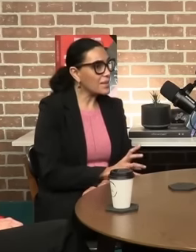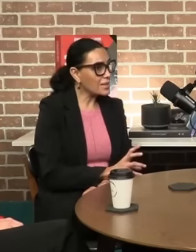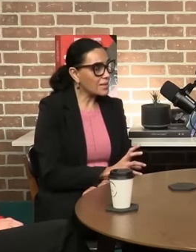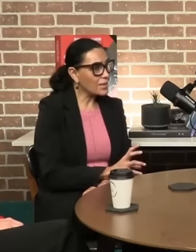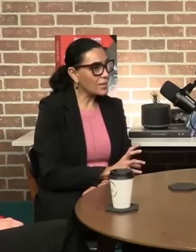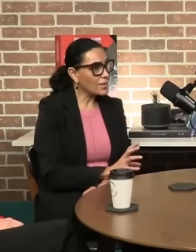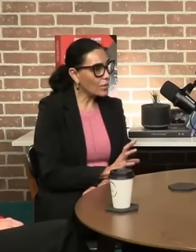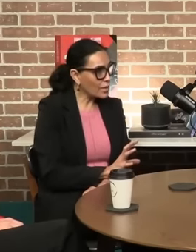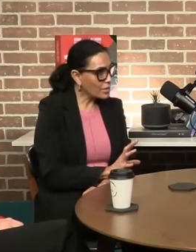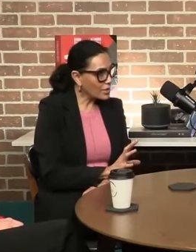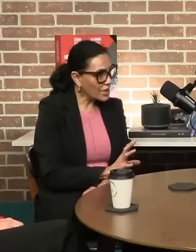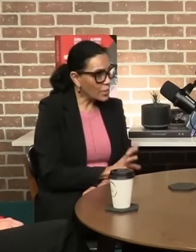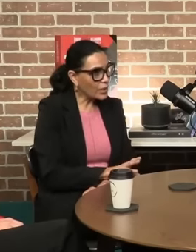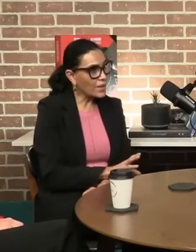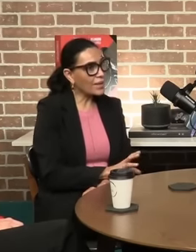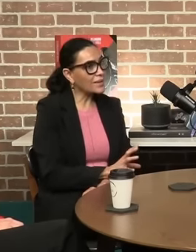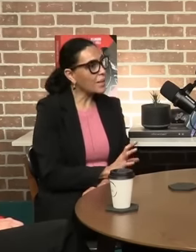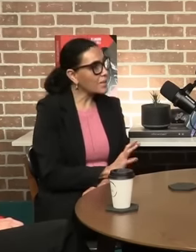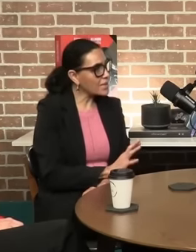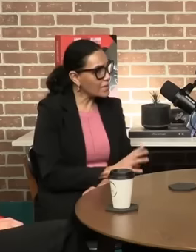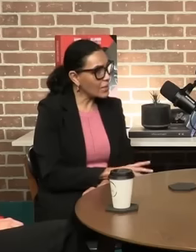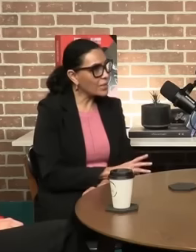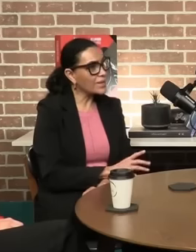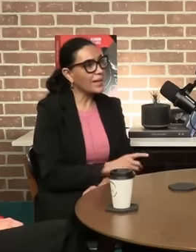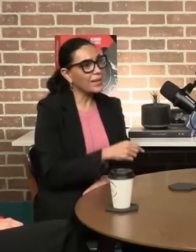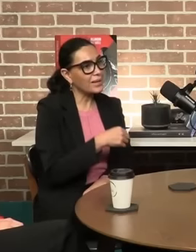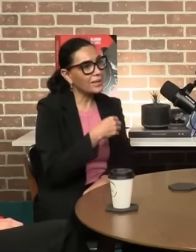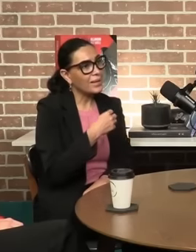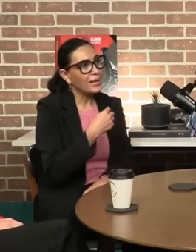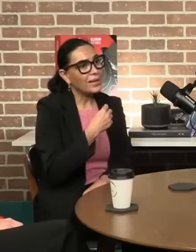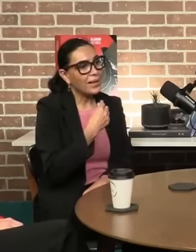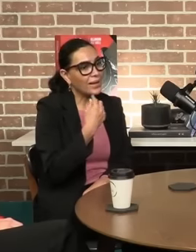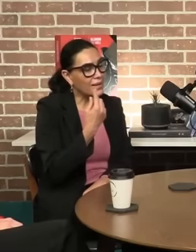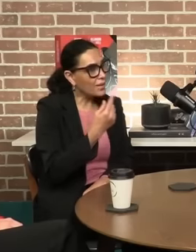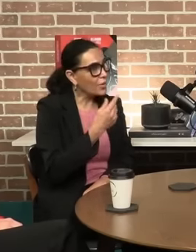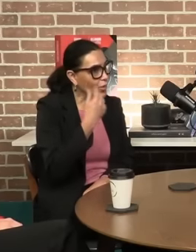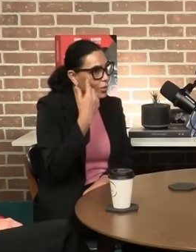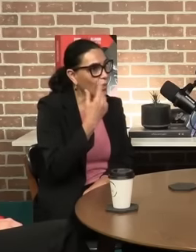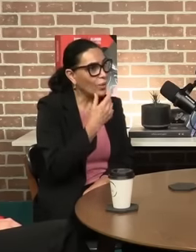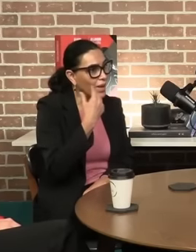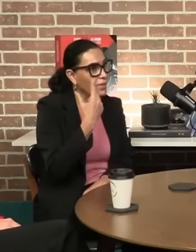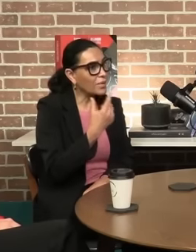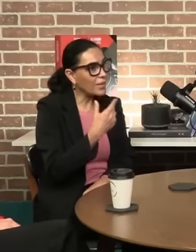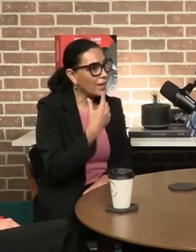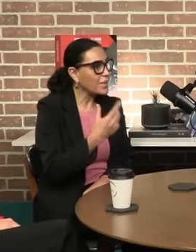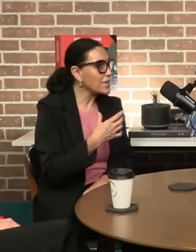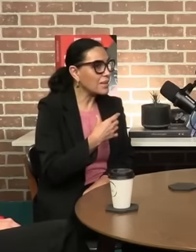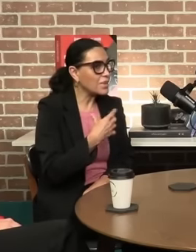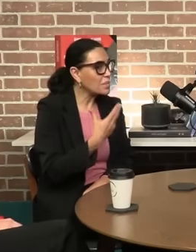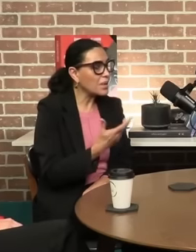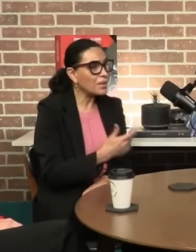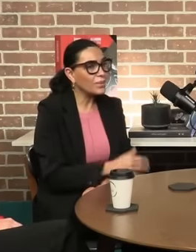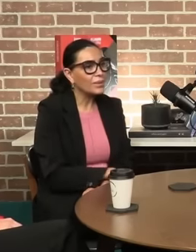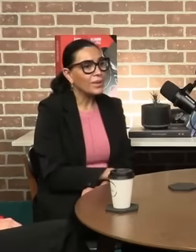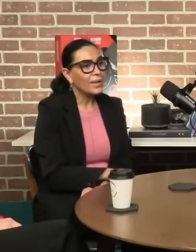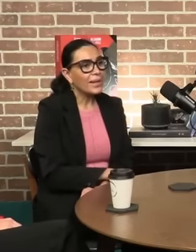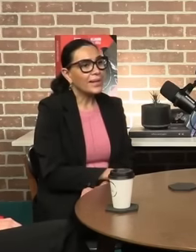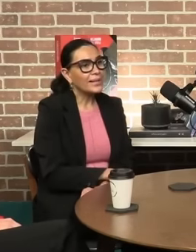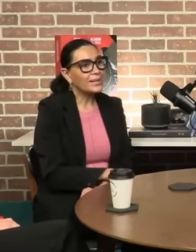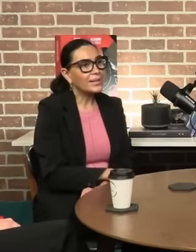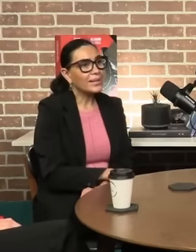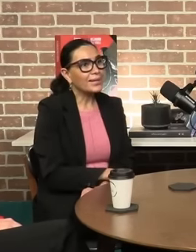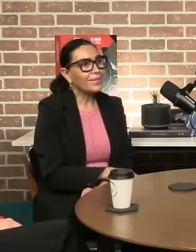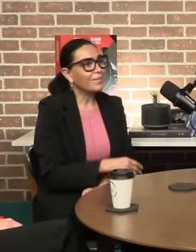a veces son respondidas y a veces no Y se quedan allí como pululando en mi cabeza en mi espíritu